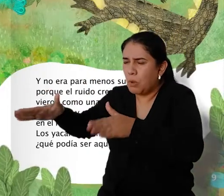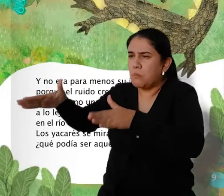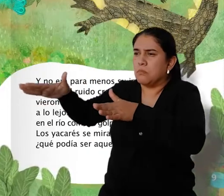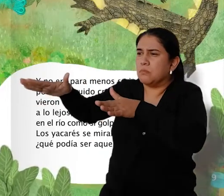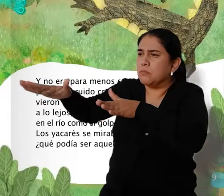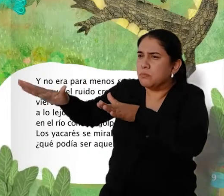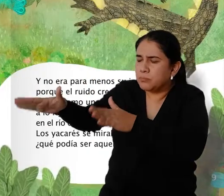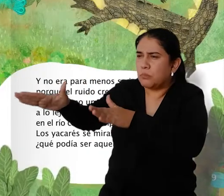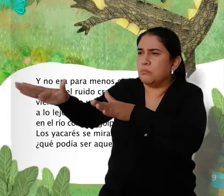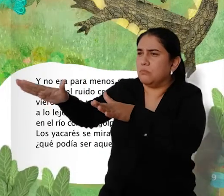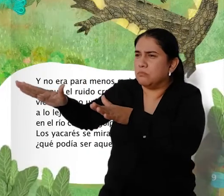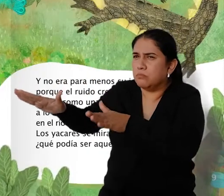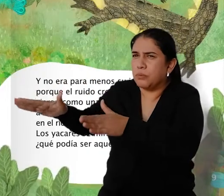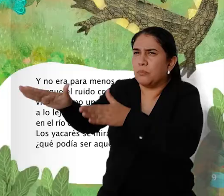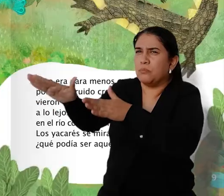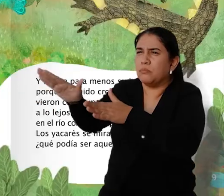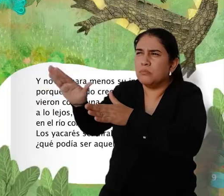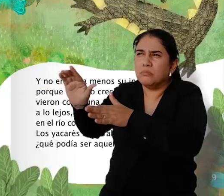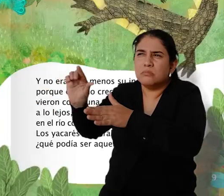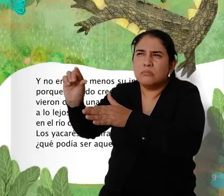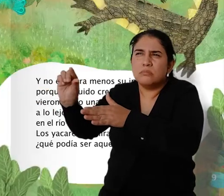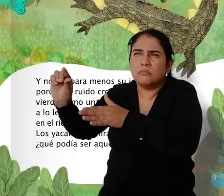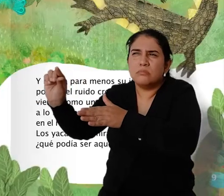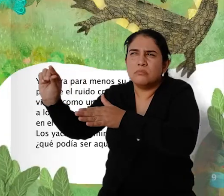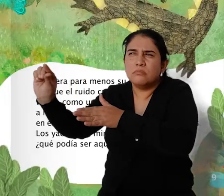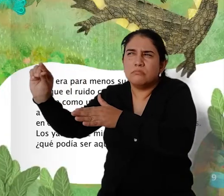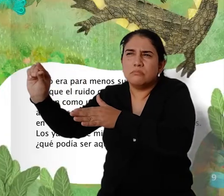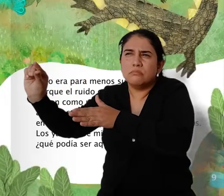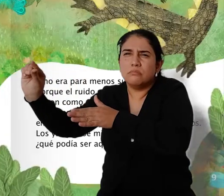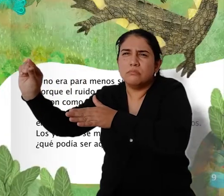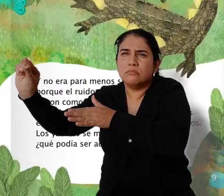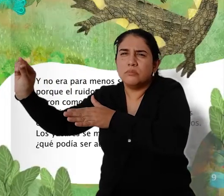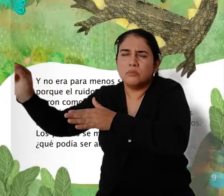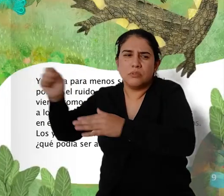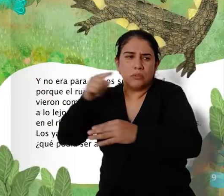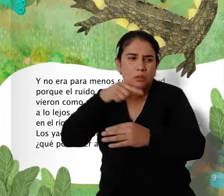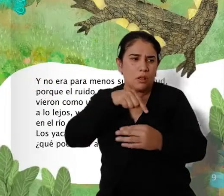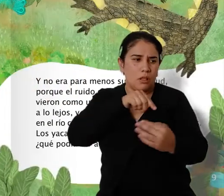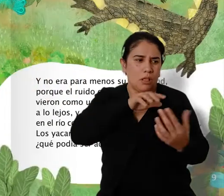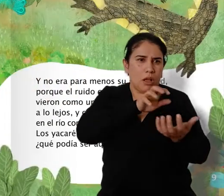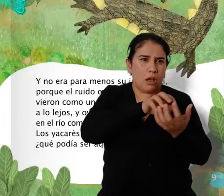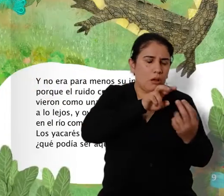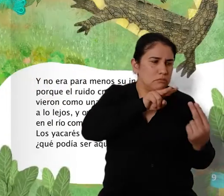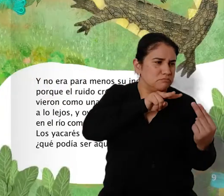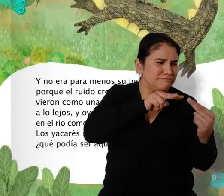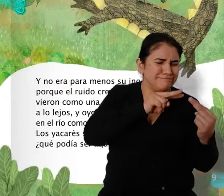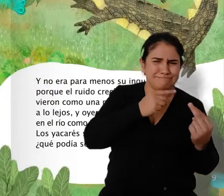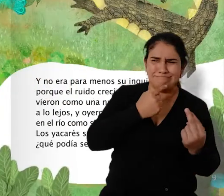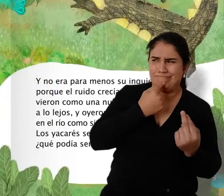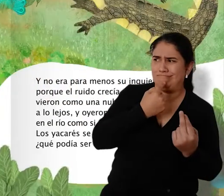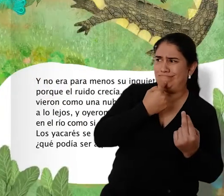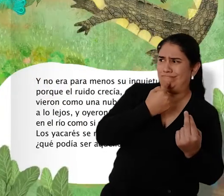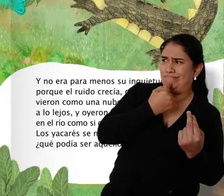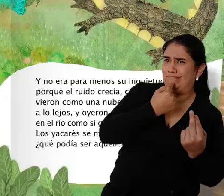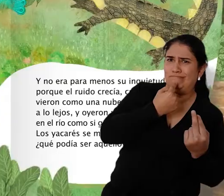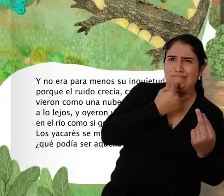agua muy lejos. Los yacarés se miraban unos a otros. ¿Qué podía ser